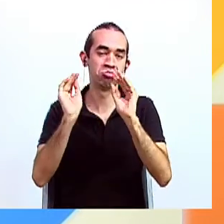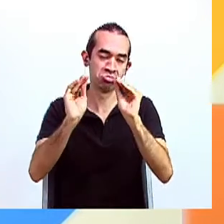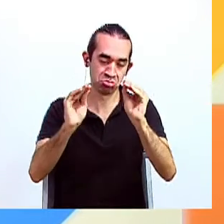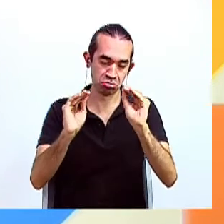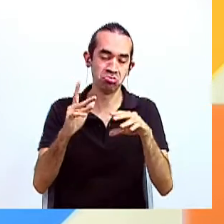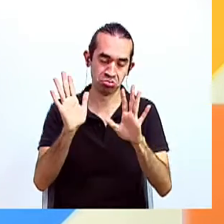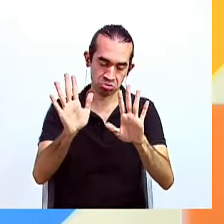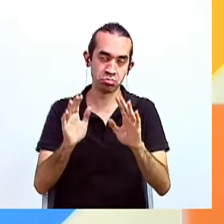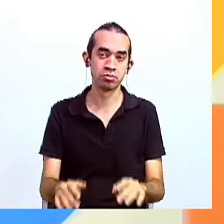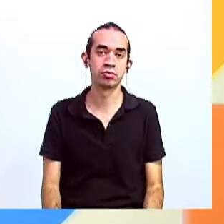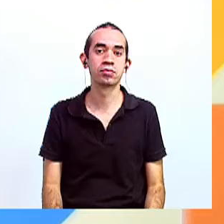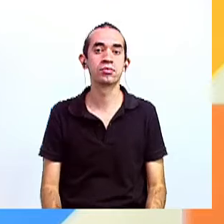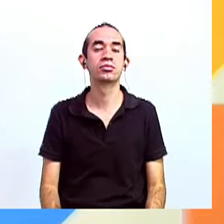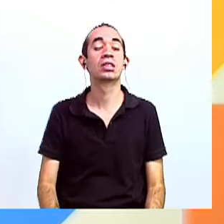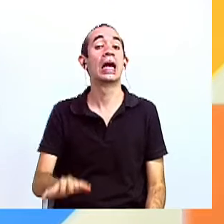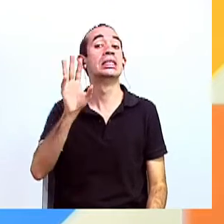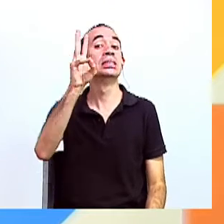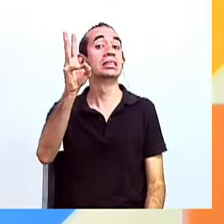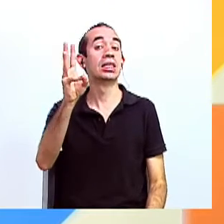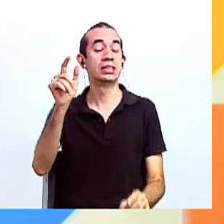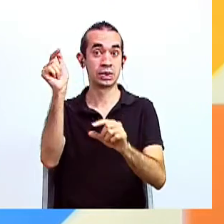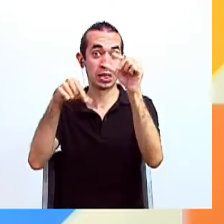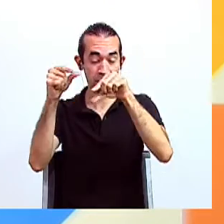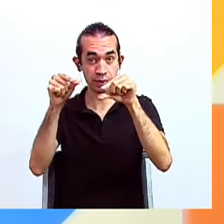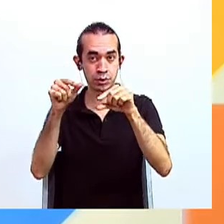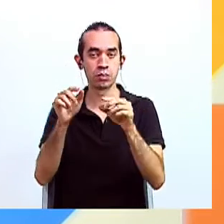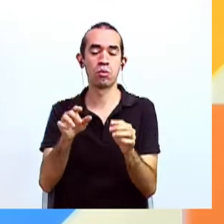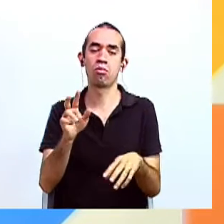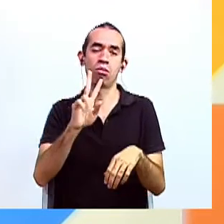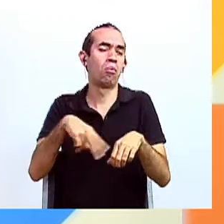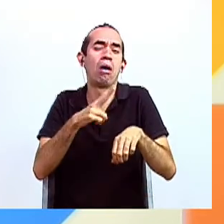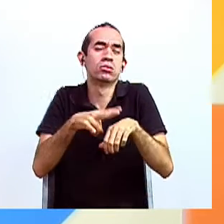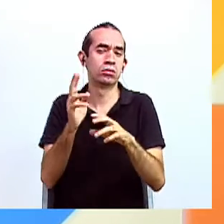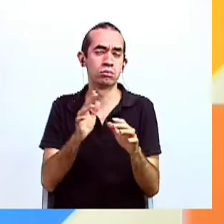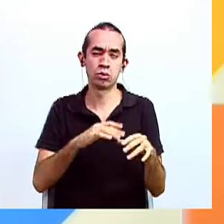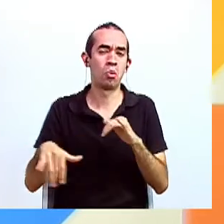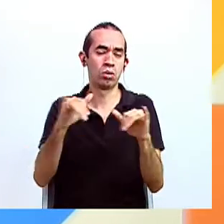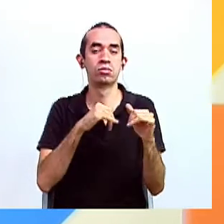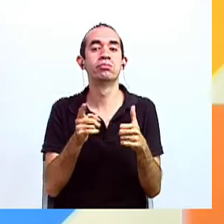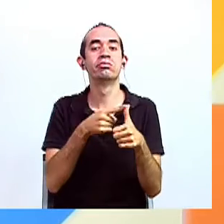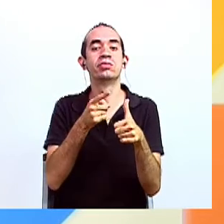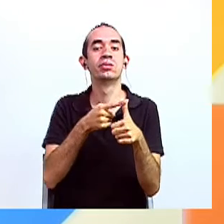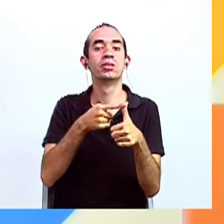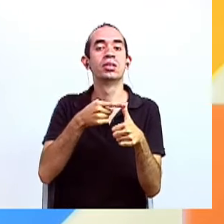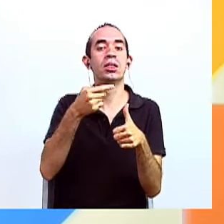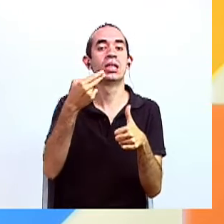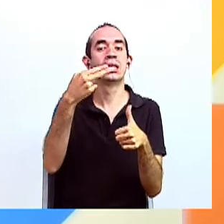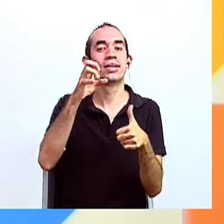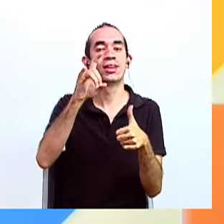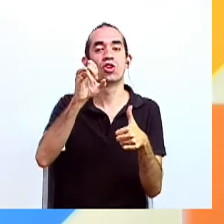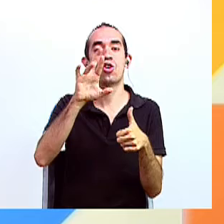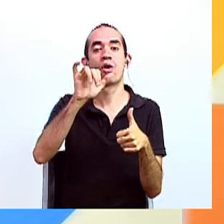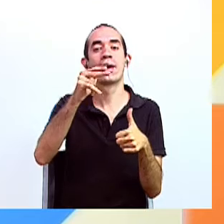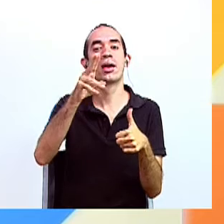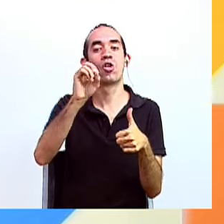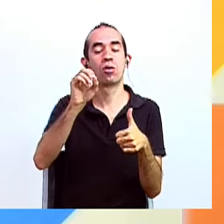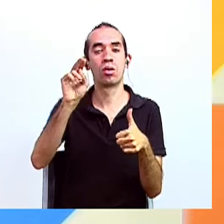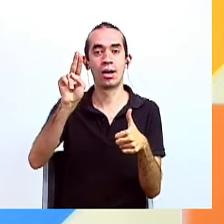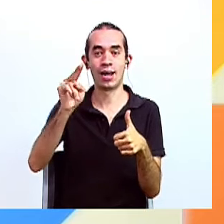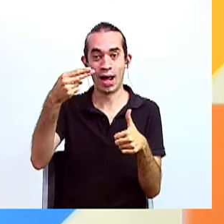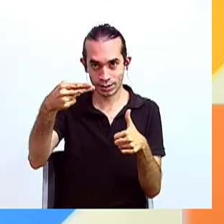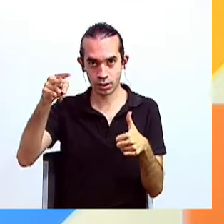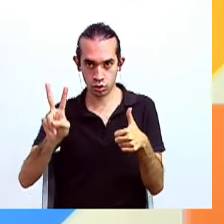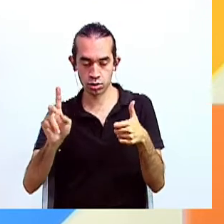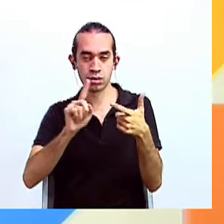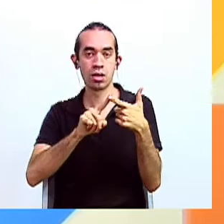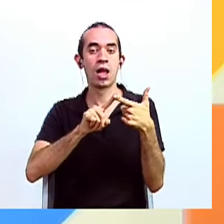tenemos 6 elementos muy comunes. ¿Cuáles son esos? El hidrógeno, el carbono, el